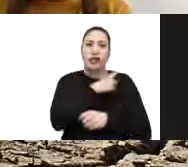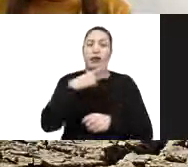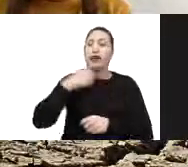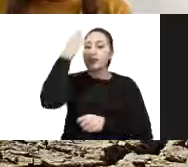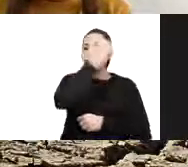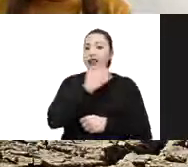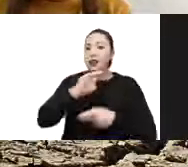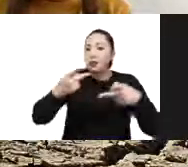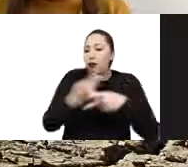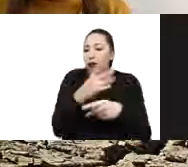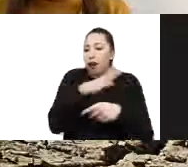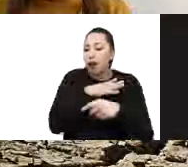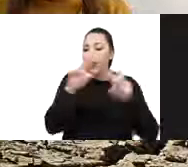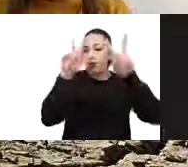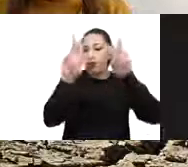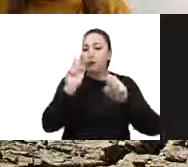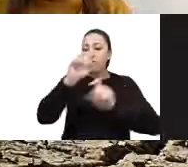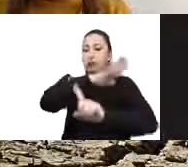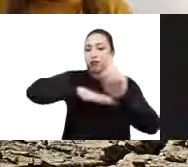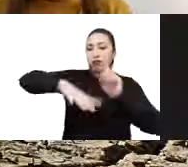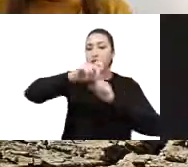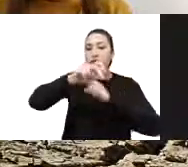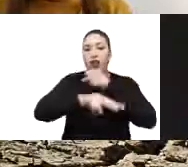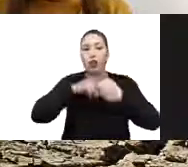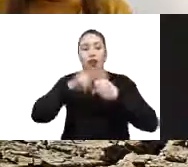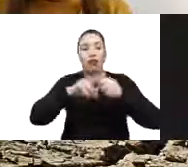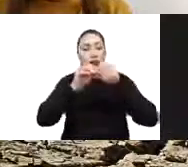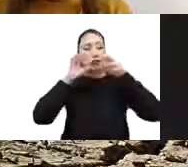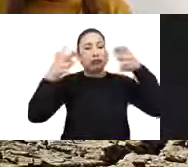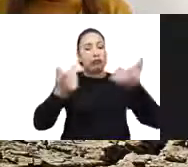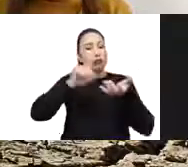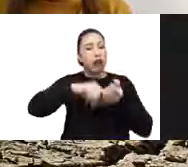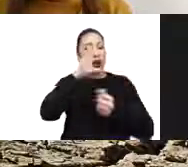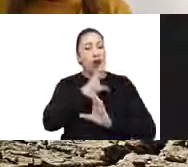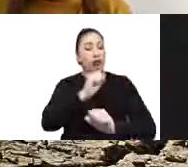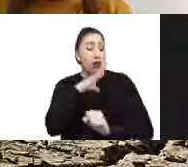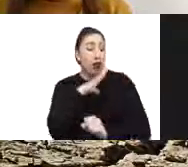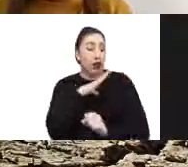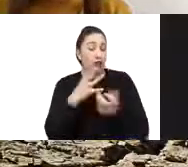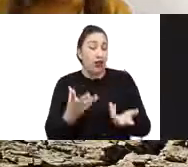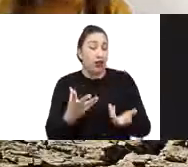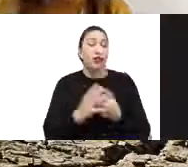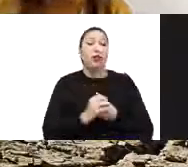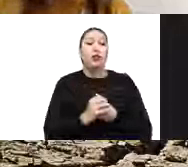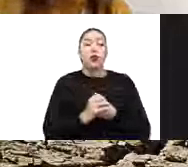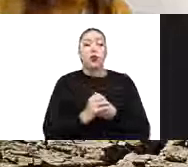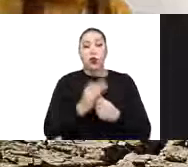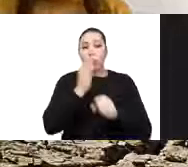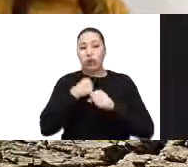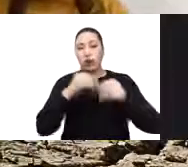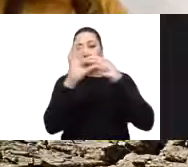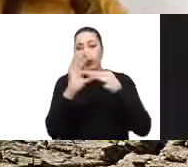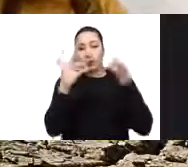Y antes de entrar a esta lámina, les explico simplemente, ¿saben cuál es el